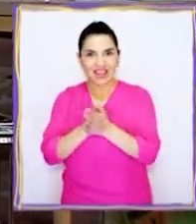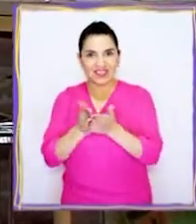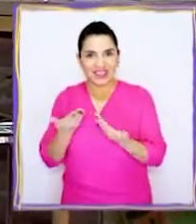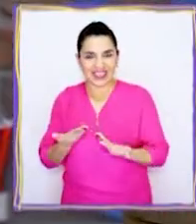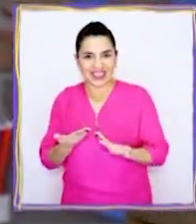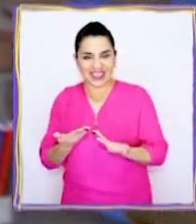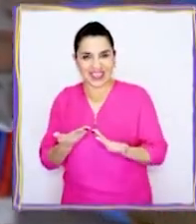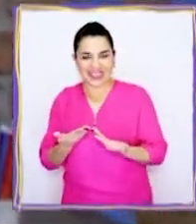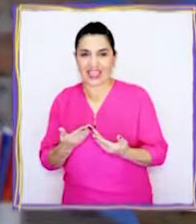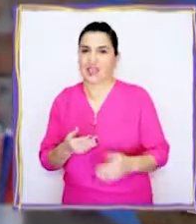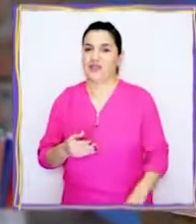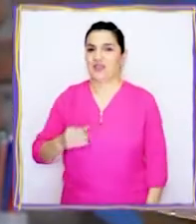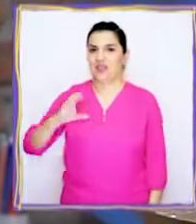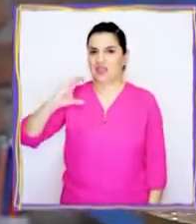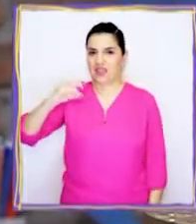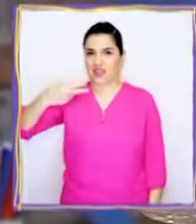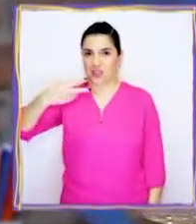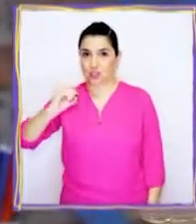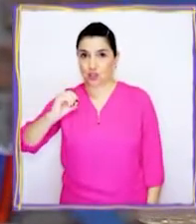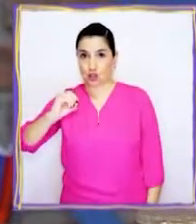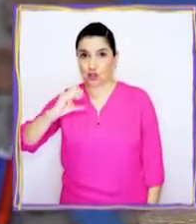¡Chocolate!